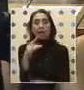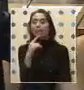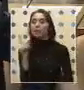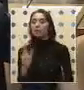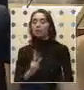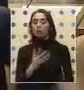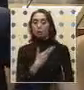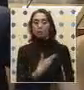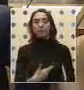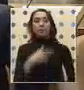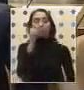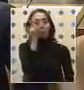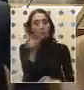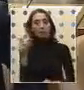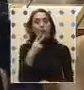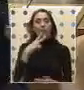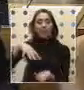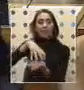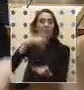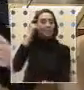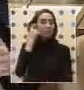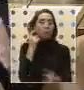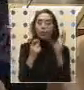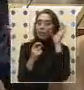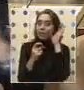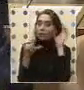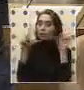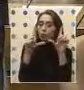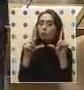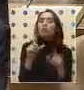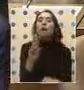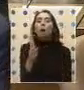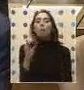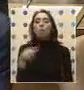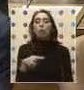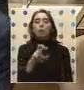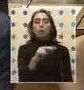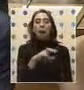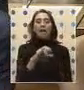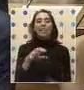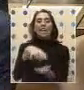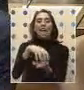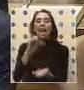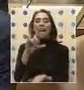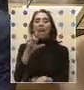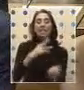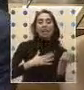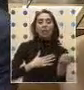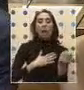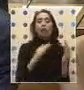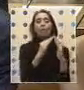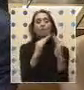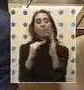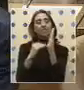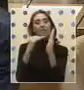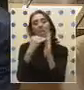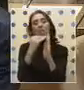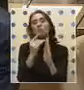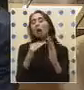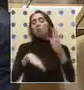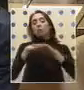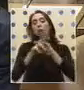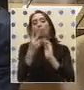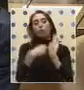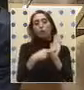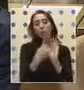Señor Presidente, las personas de San Bernardo que nos están escuchando, las personas de Wynn, de Paina, de Galera Tango, ellos tienen viviendas que no superan, por supuesto, los